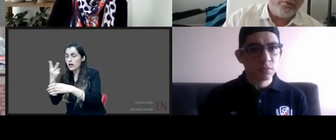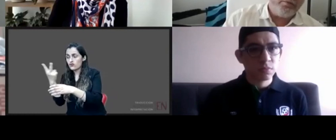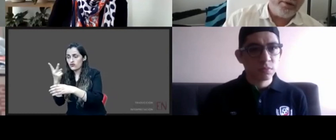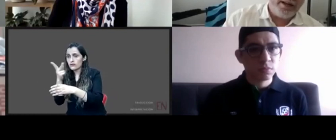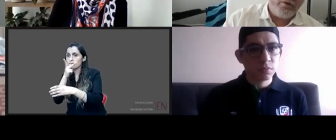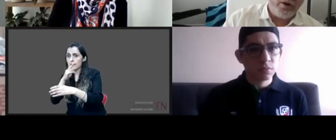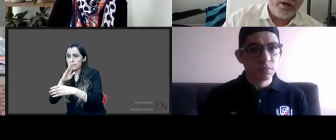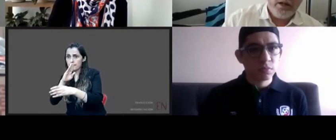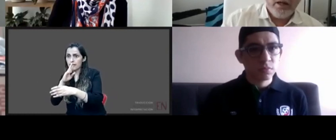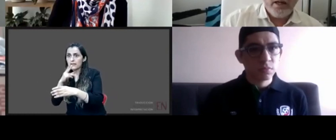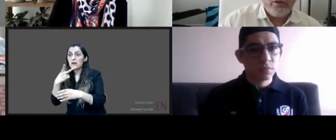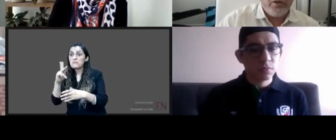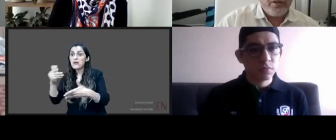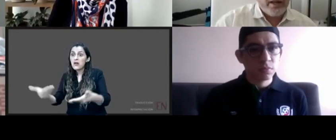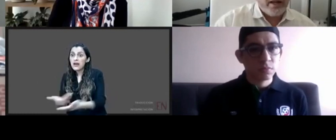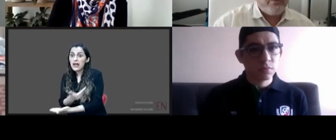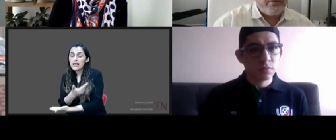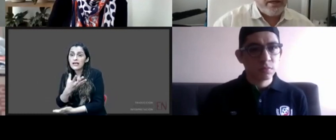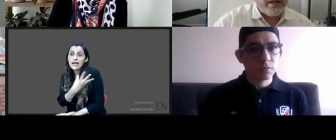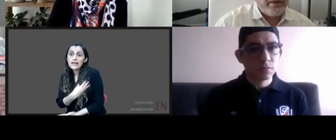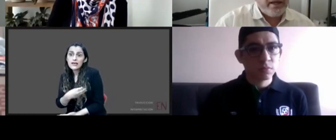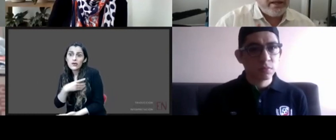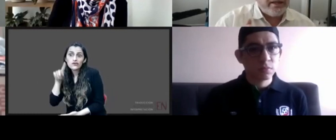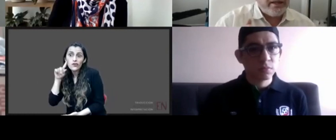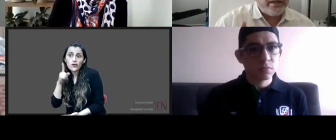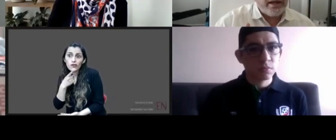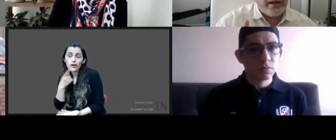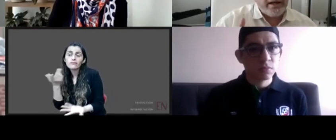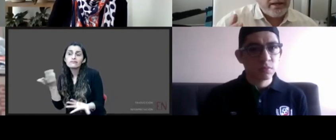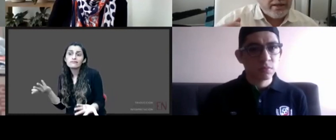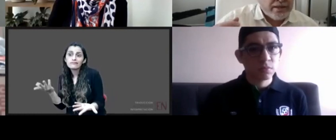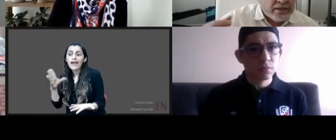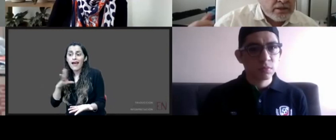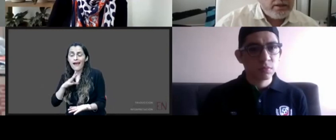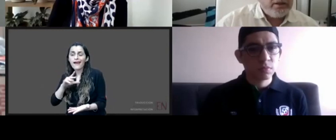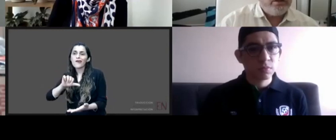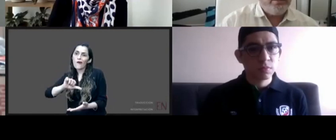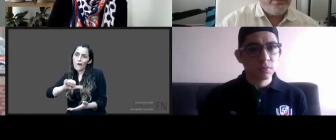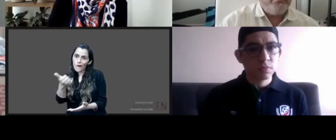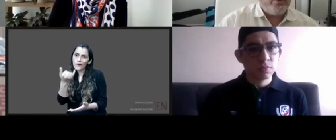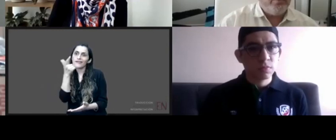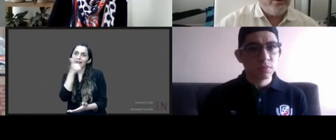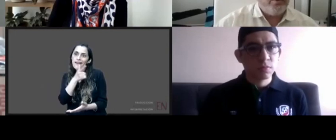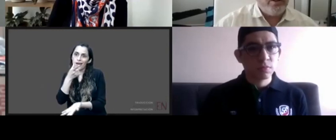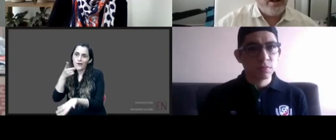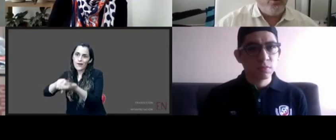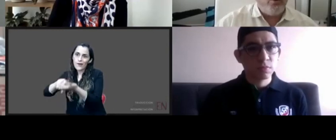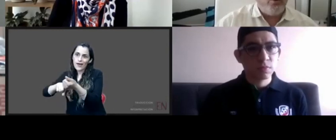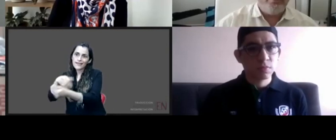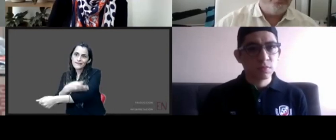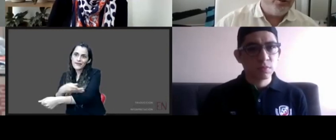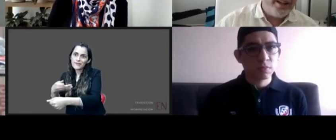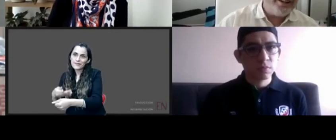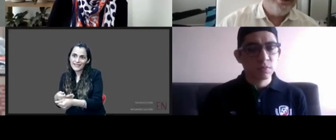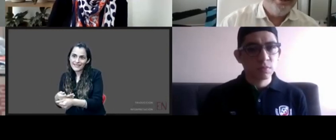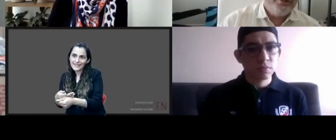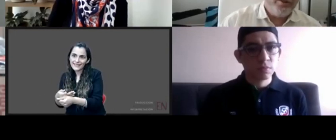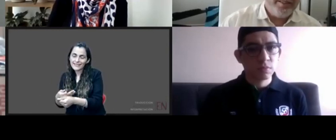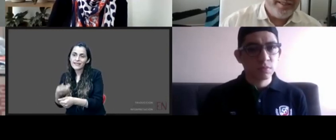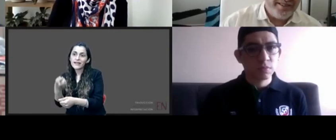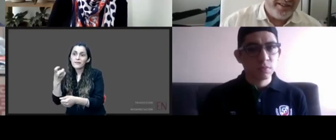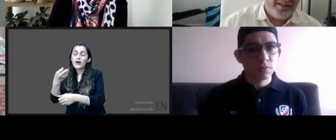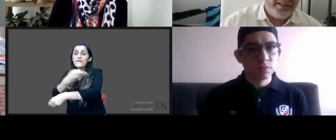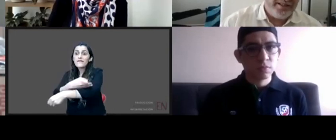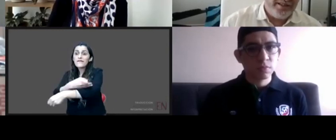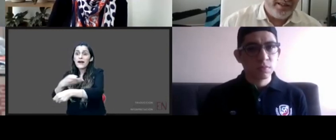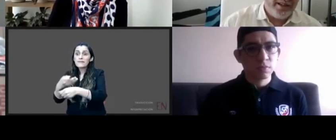tiene su propia lengua. Entonces, en la familia vienen a, por decirlo así, a colisionar todas